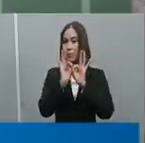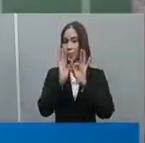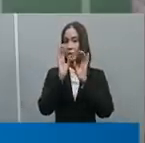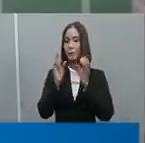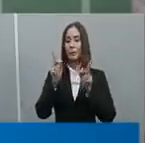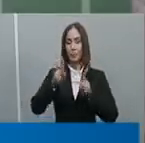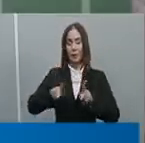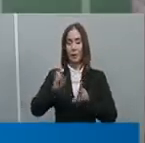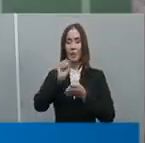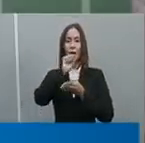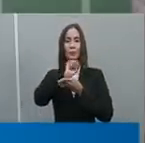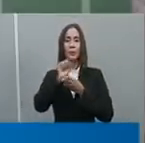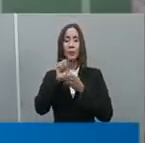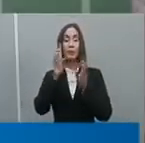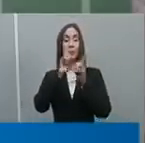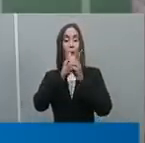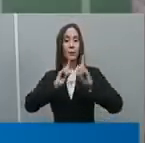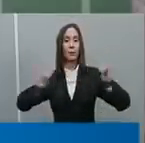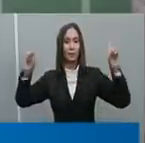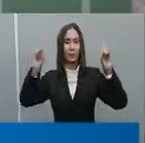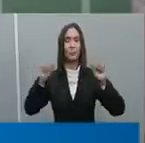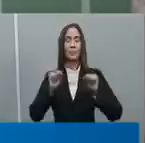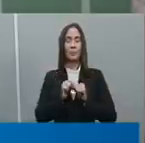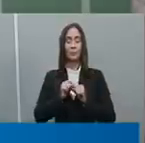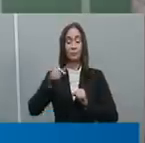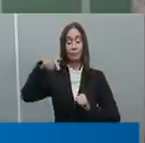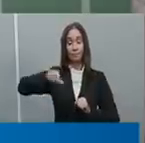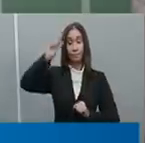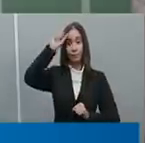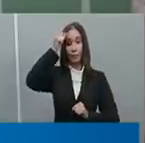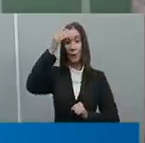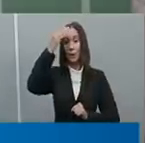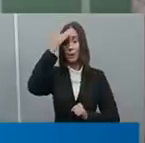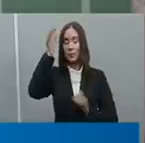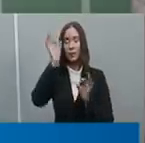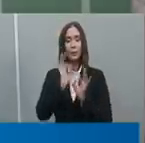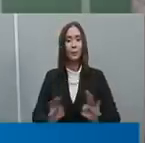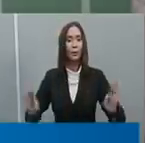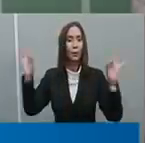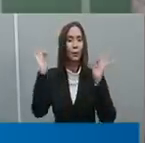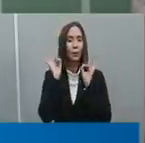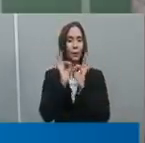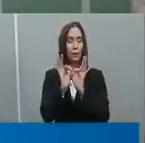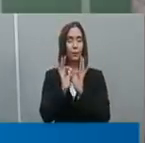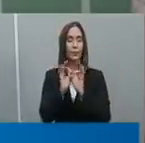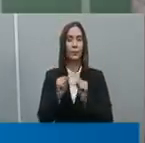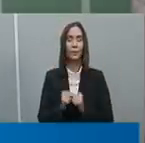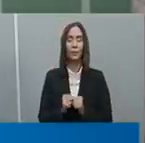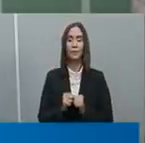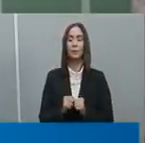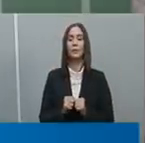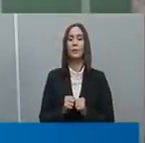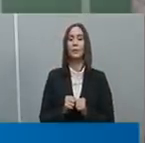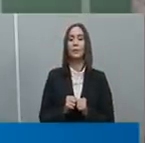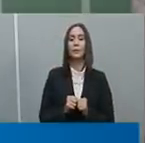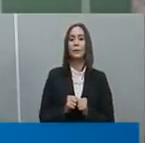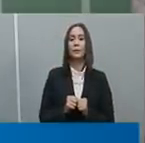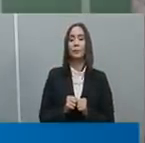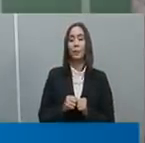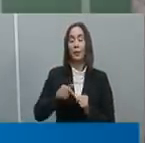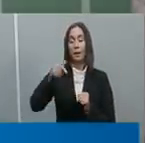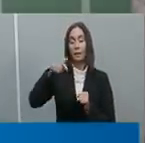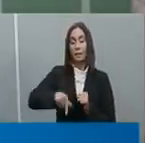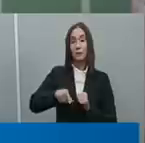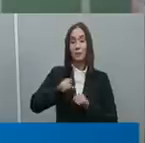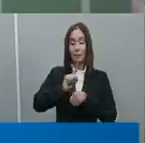Desde el gobierno comprendemos esa importancia. Por eso, y por nuestra profunda vocación democrática, desde el